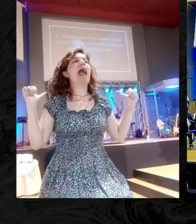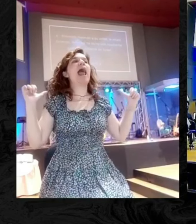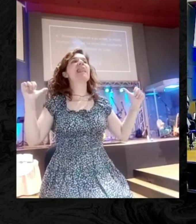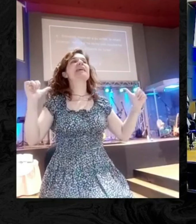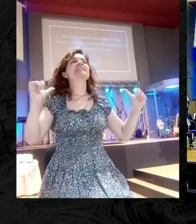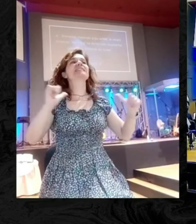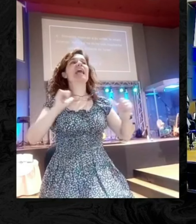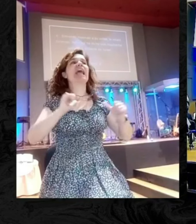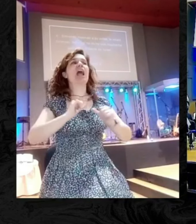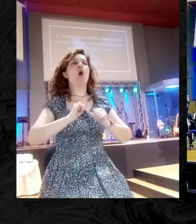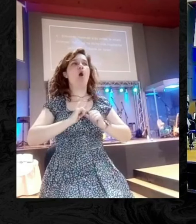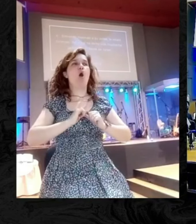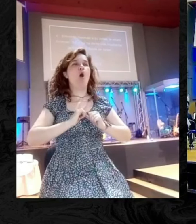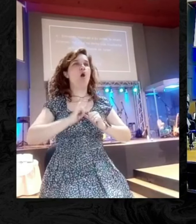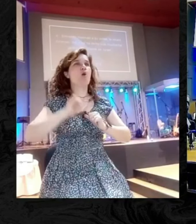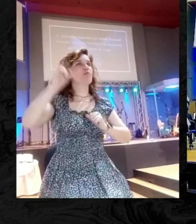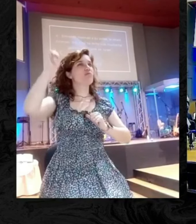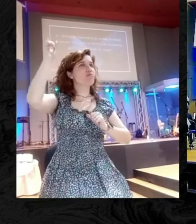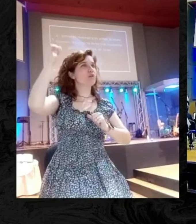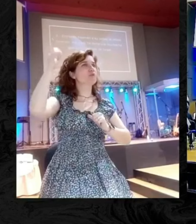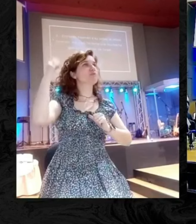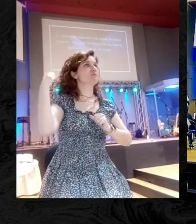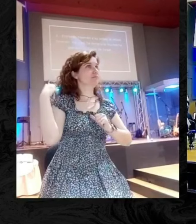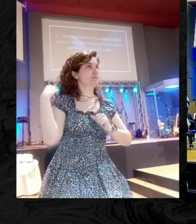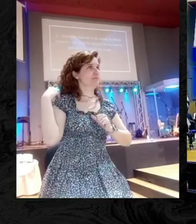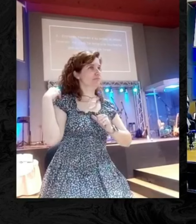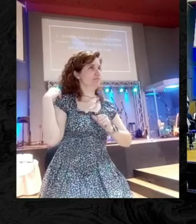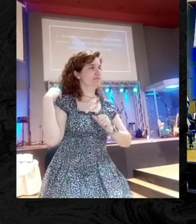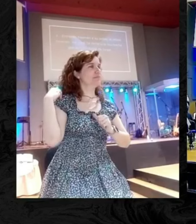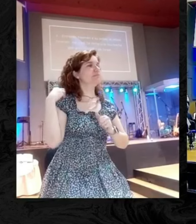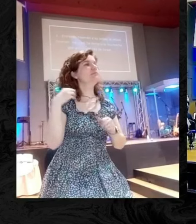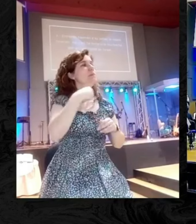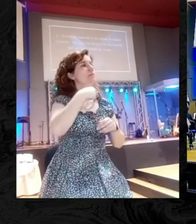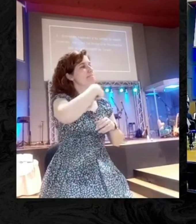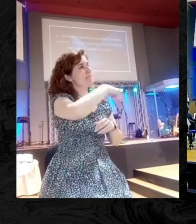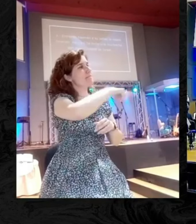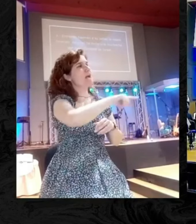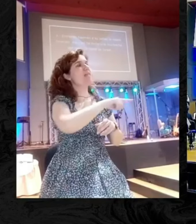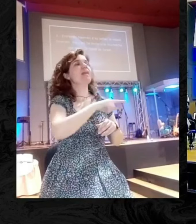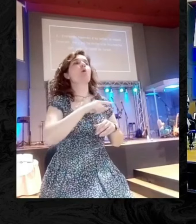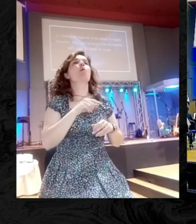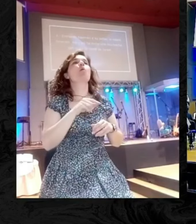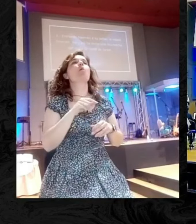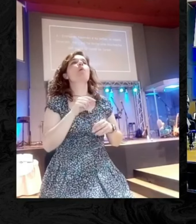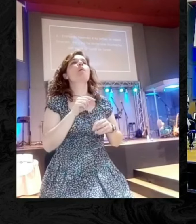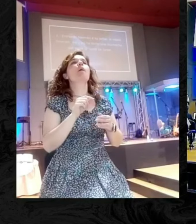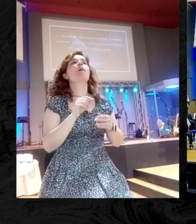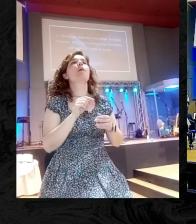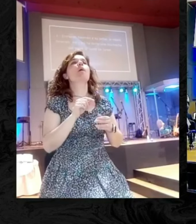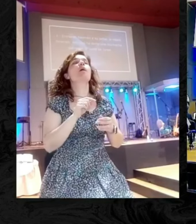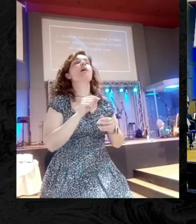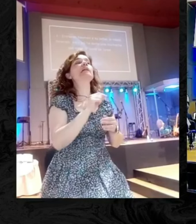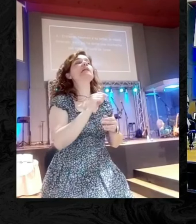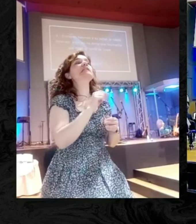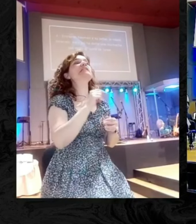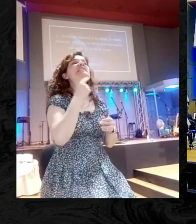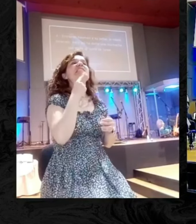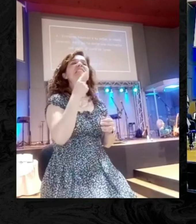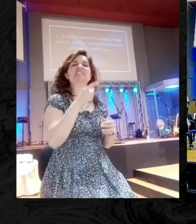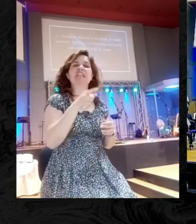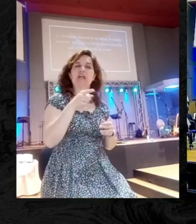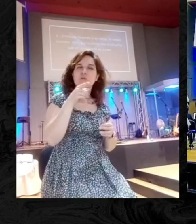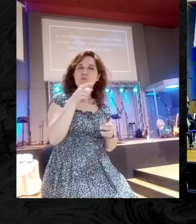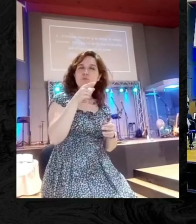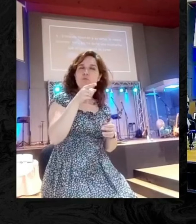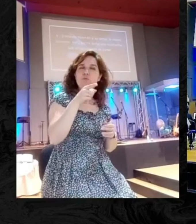hablaba eh le manda un mensaje y le dice pero hombre Pero cómo te has rasgado los